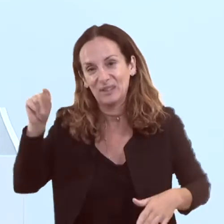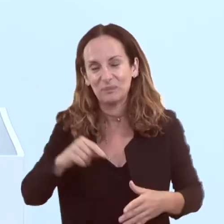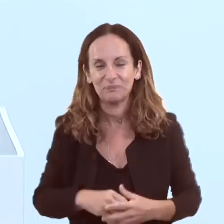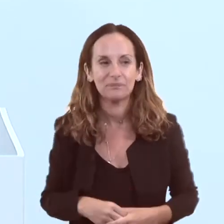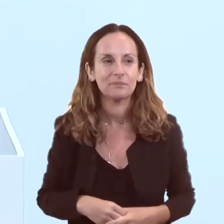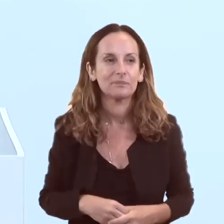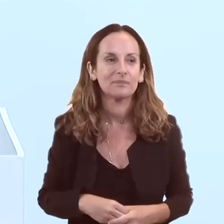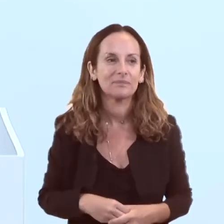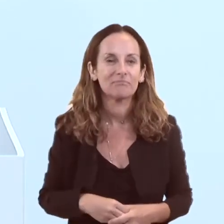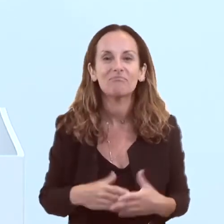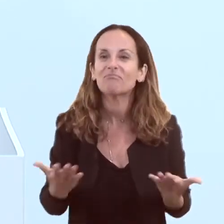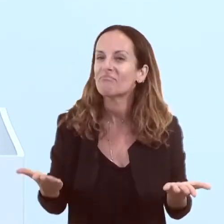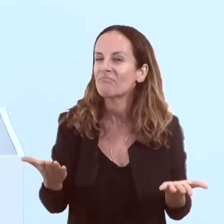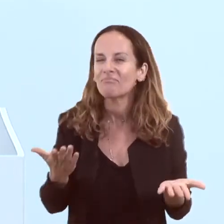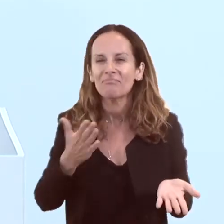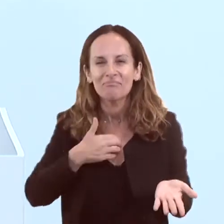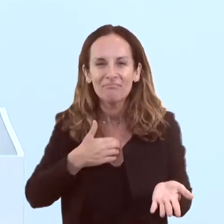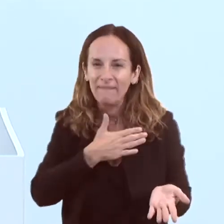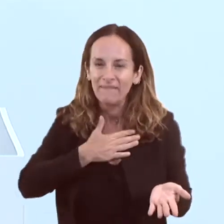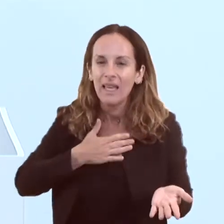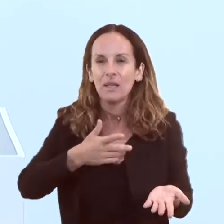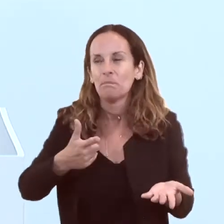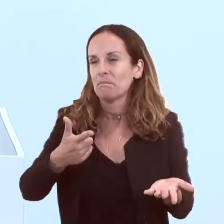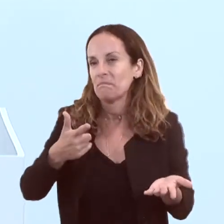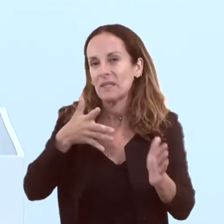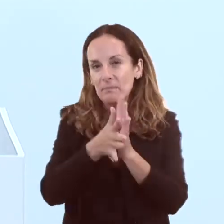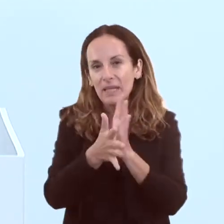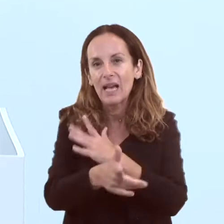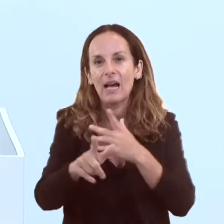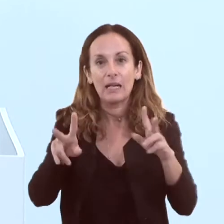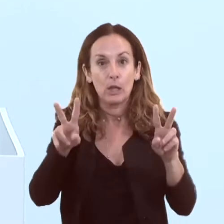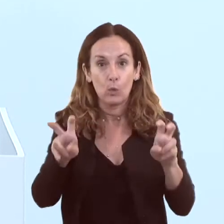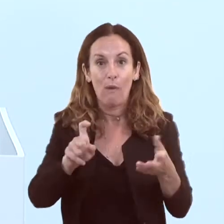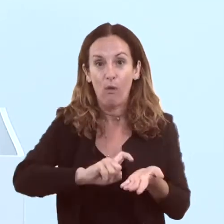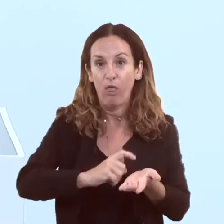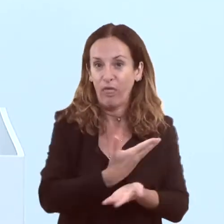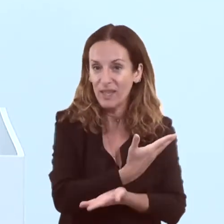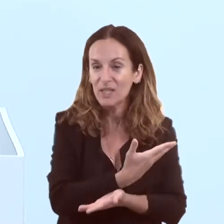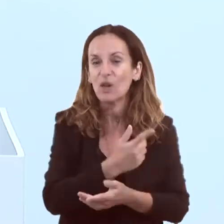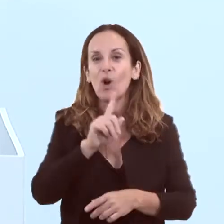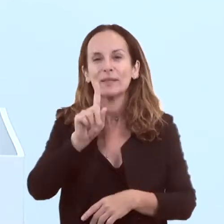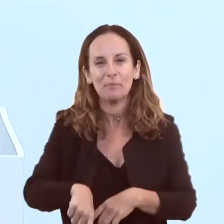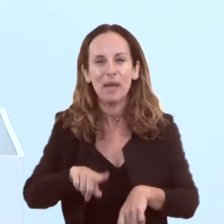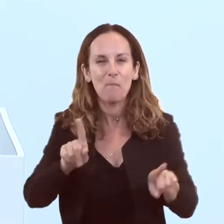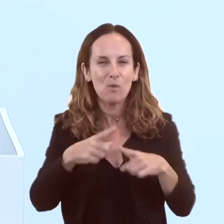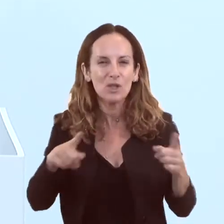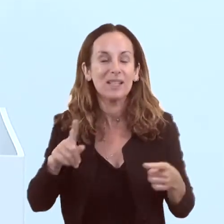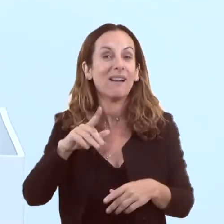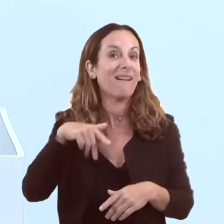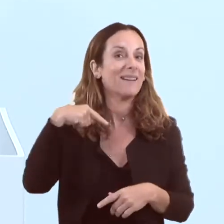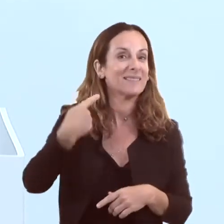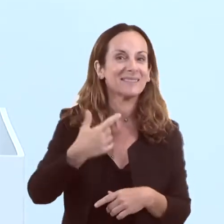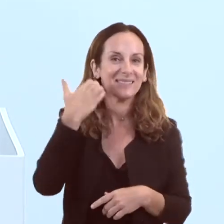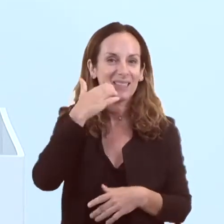hay que hablar que es del nuevo disco de la música del concierto de lo que se va a disfrutar el sábado en lluc lo que sí quería quería